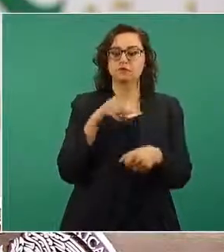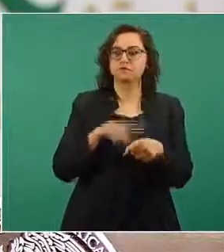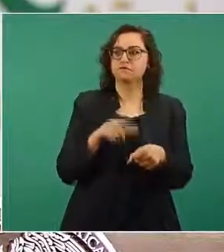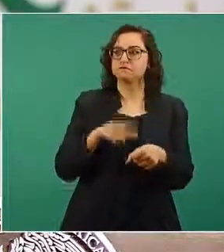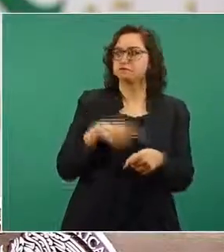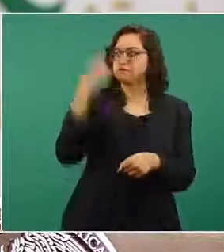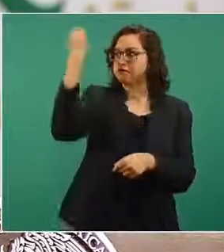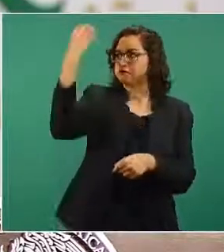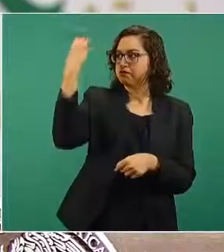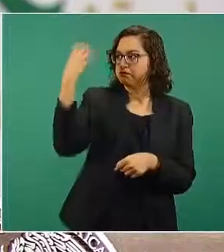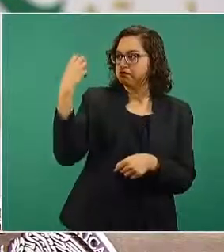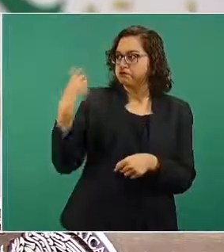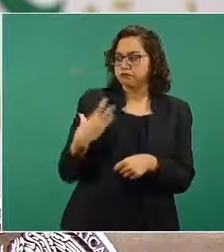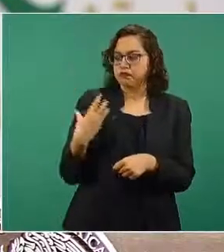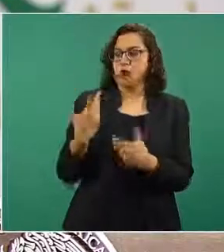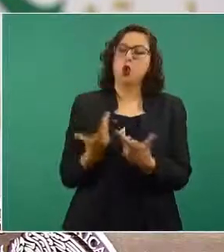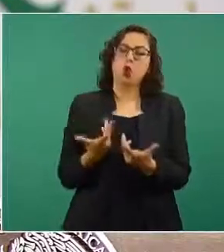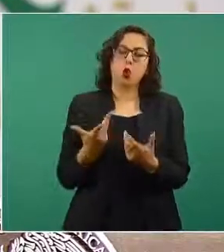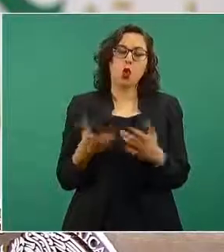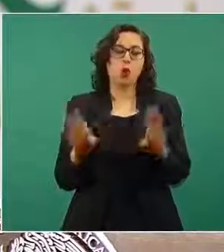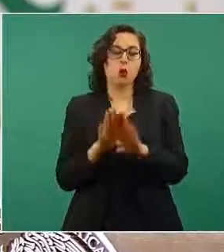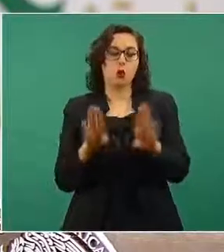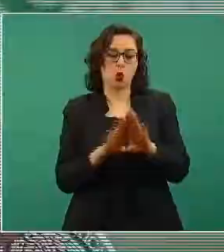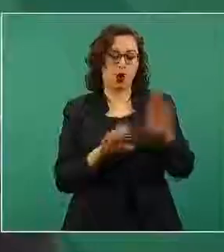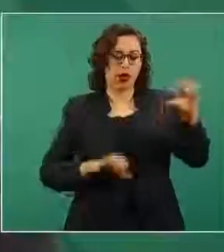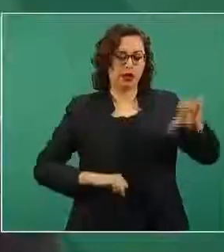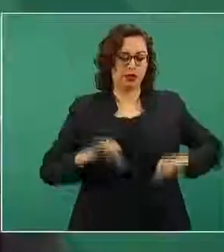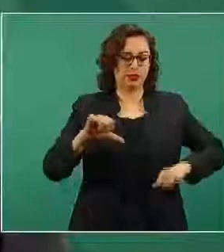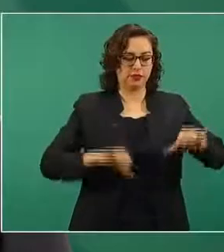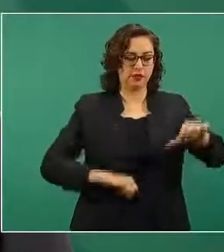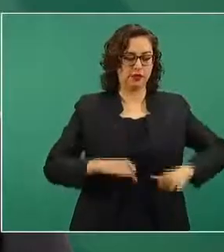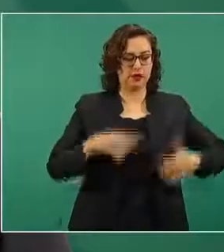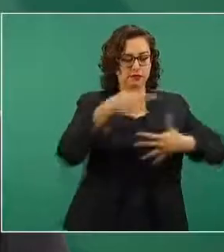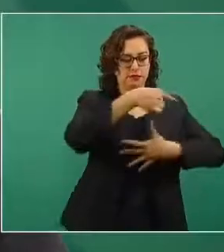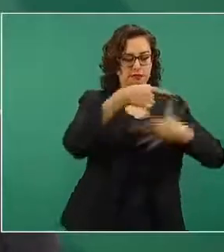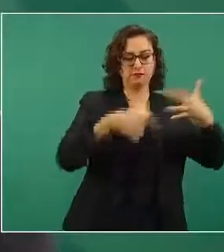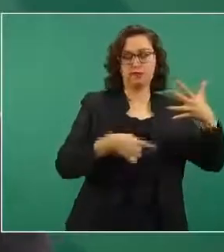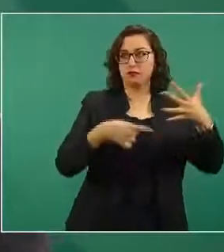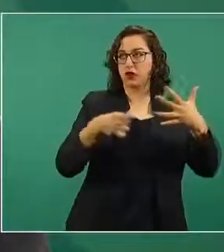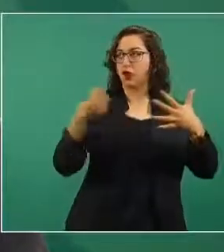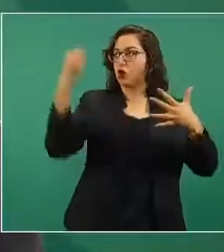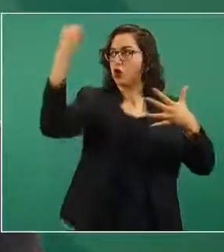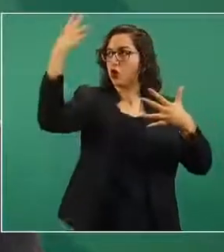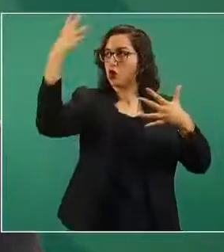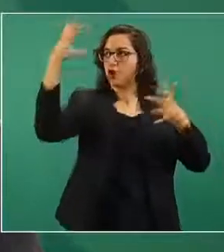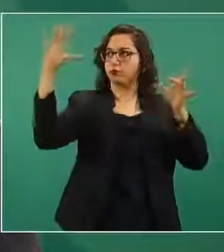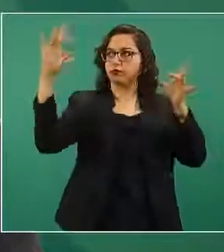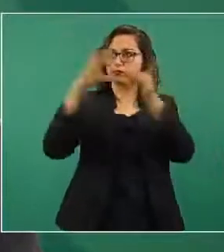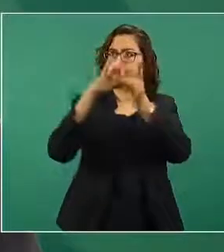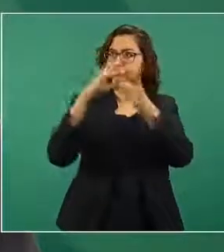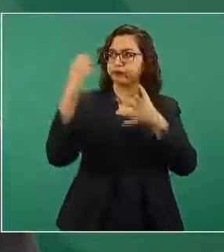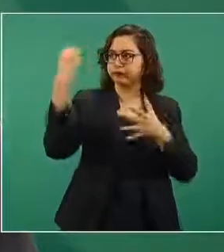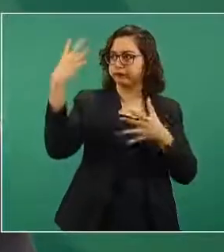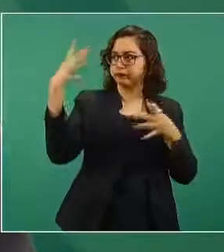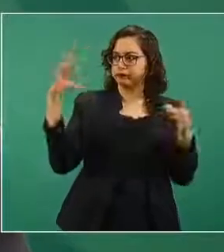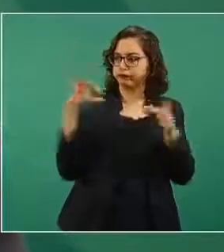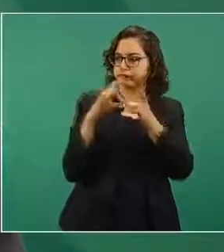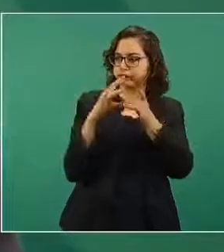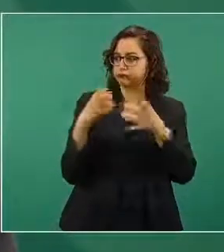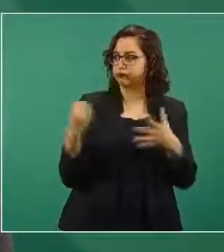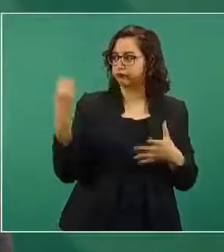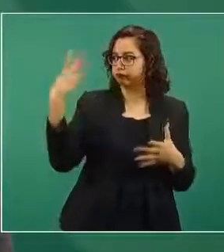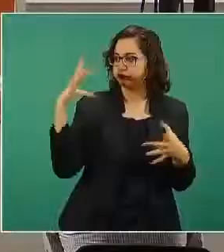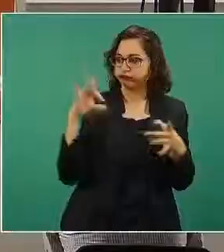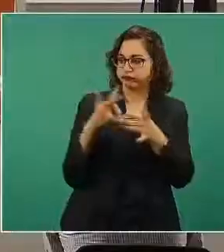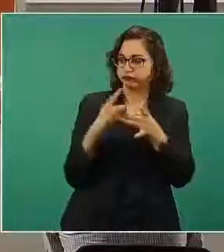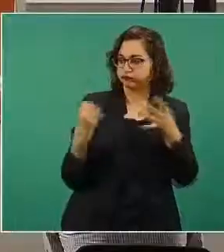las actividades que pueden estar operando de acuerdo al color del semáforo, y es responsabilidad de la autoridad sanitaria estatal el